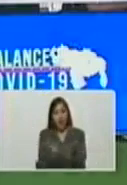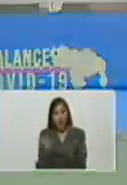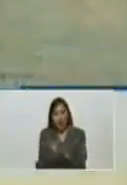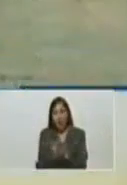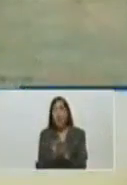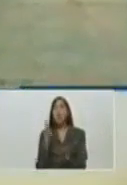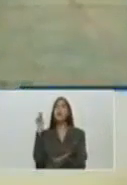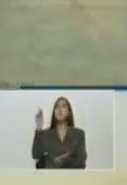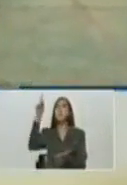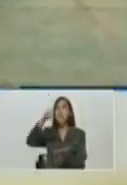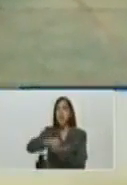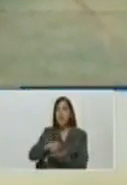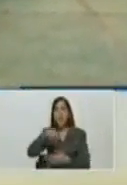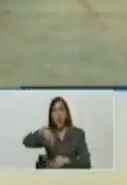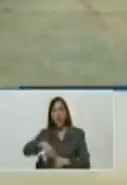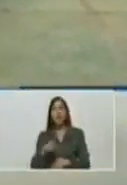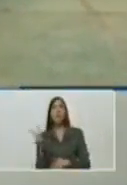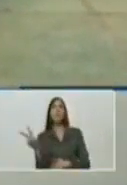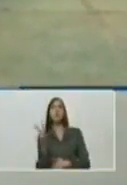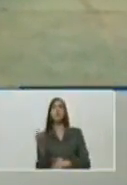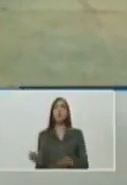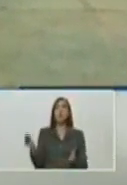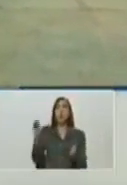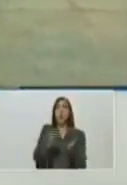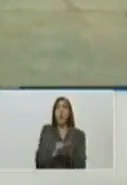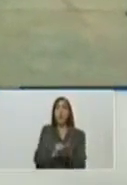presenciales en nuestra amada Venezuela.